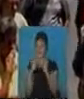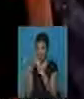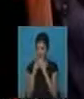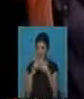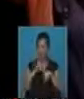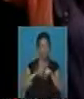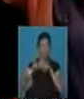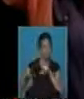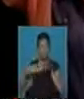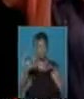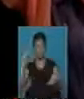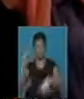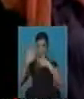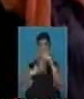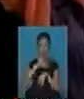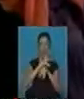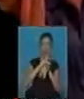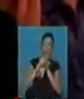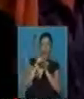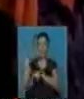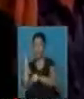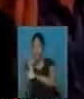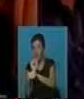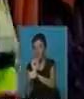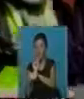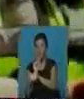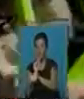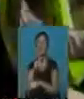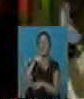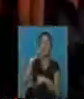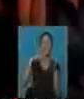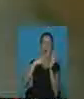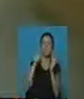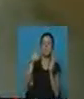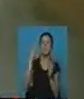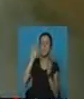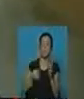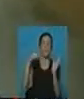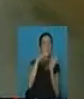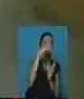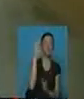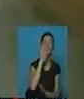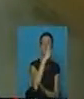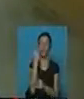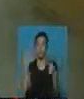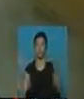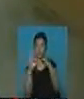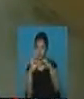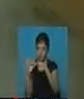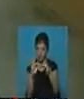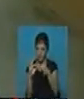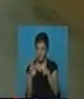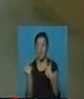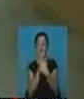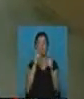de un escenario convulsionado con saqueos y detenciones, Caracas y Washington iniciaron un acercamiento político. Todo esto y mucho